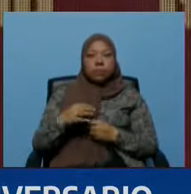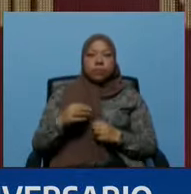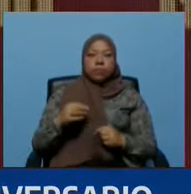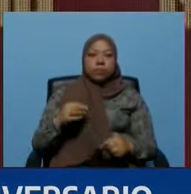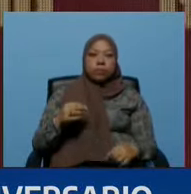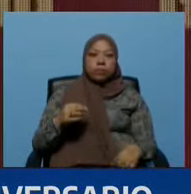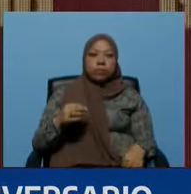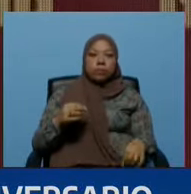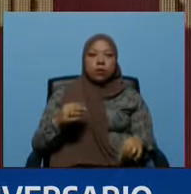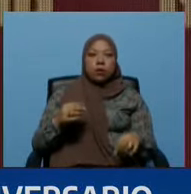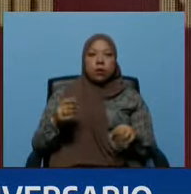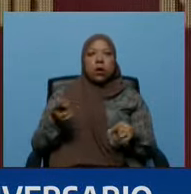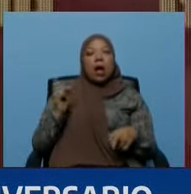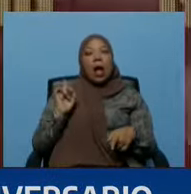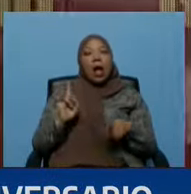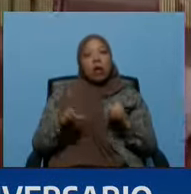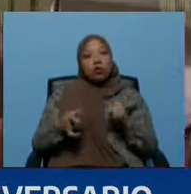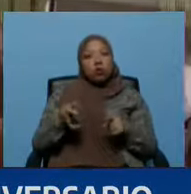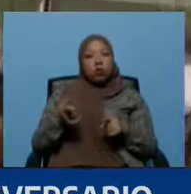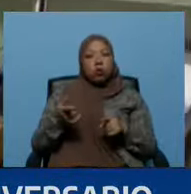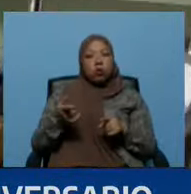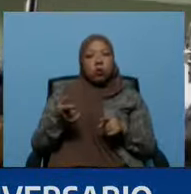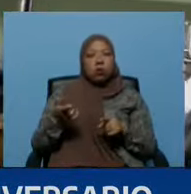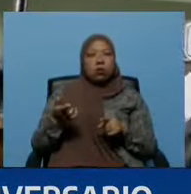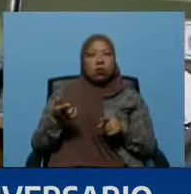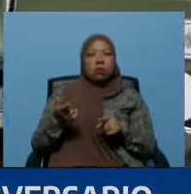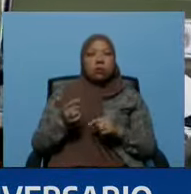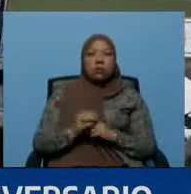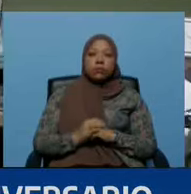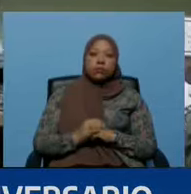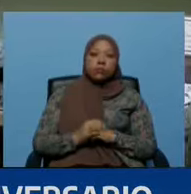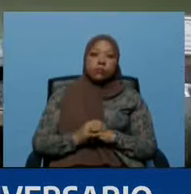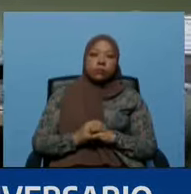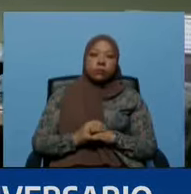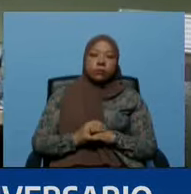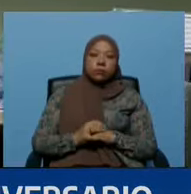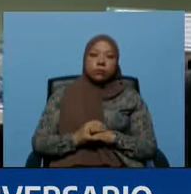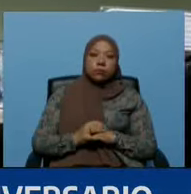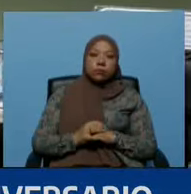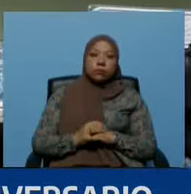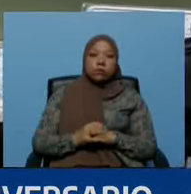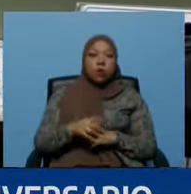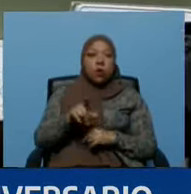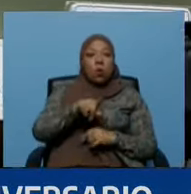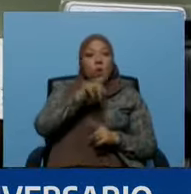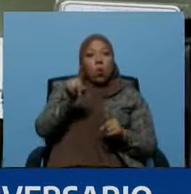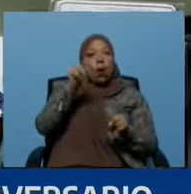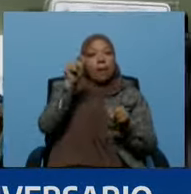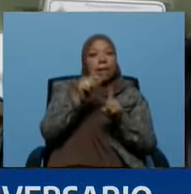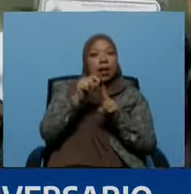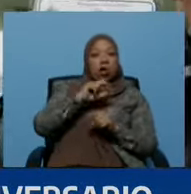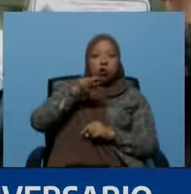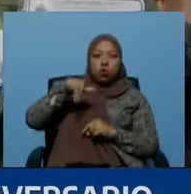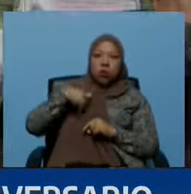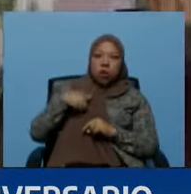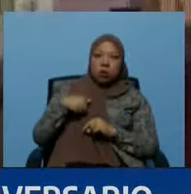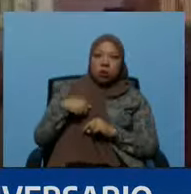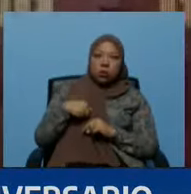Y yo les empecé a hablar de algo. Les dije, porque el espíritu nuestro tiene que ser el